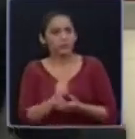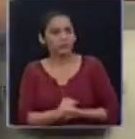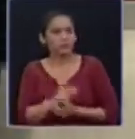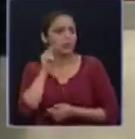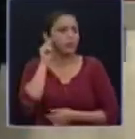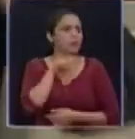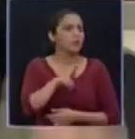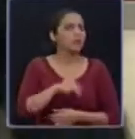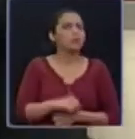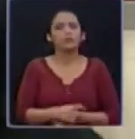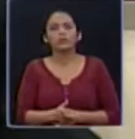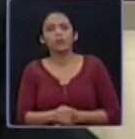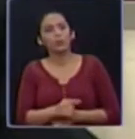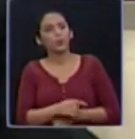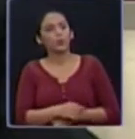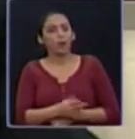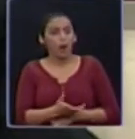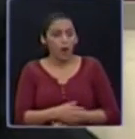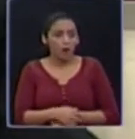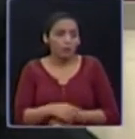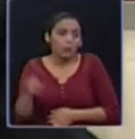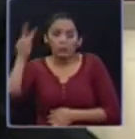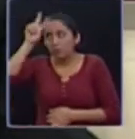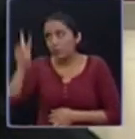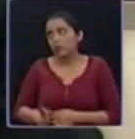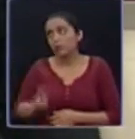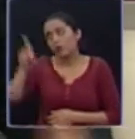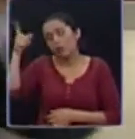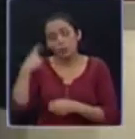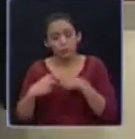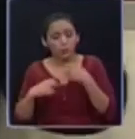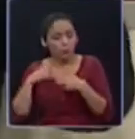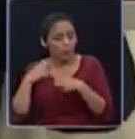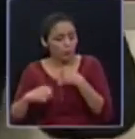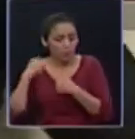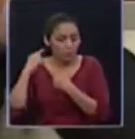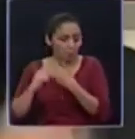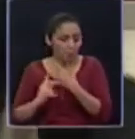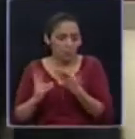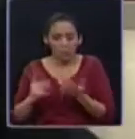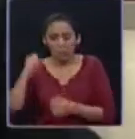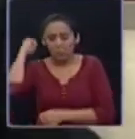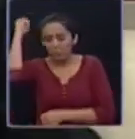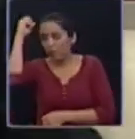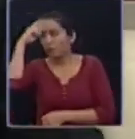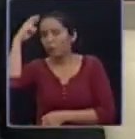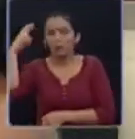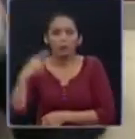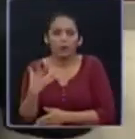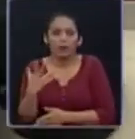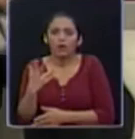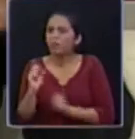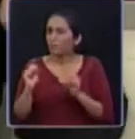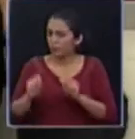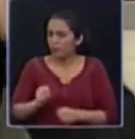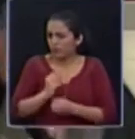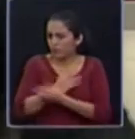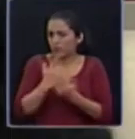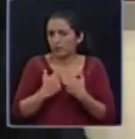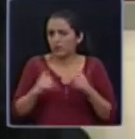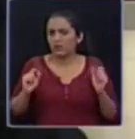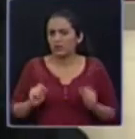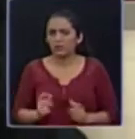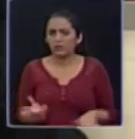ejemplo, que en Venezuela se violan los derechos fundamentales de las personas, por ejemplo, a partir de los derechos políticos, cuando la gente ha